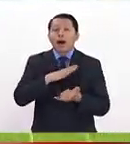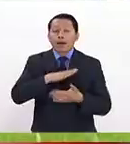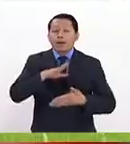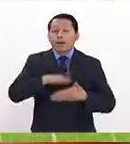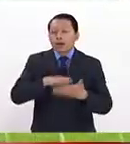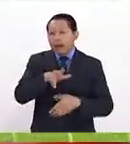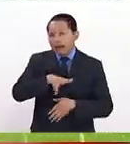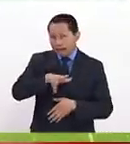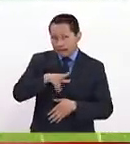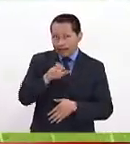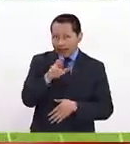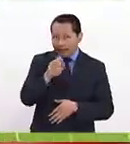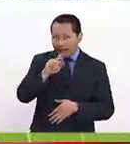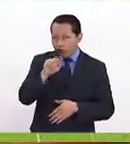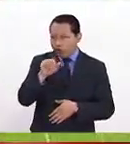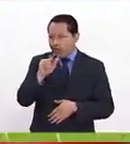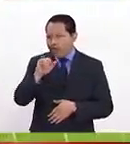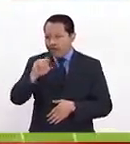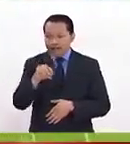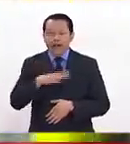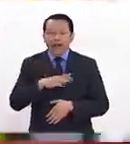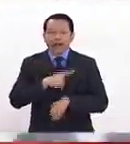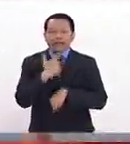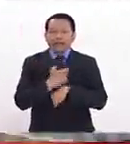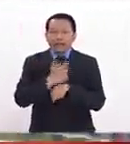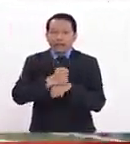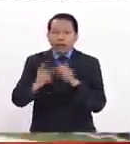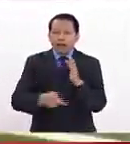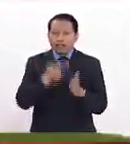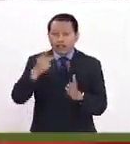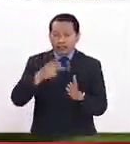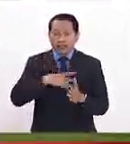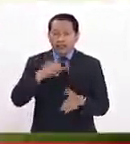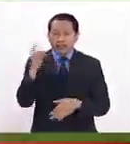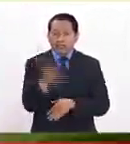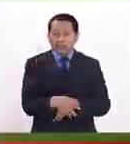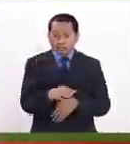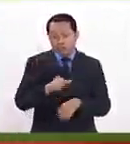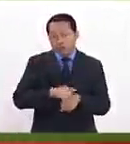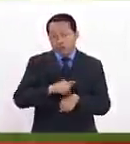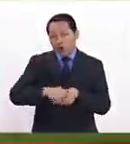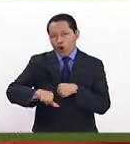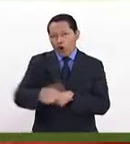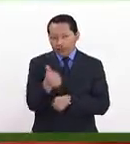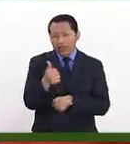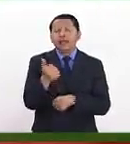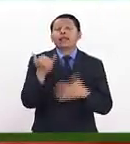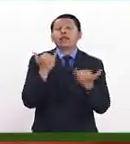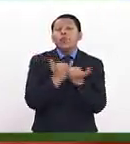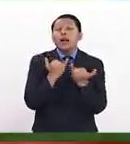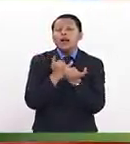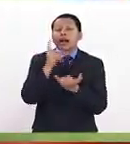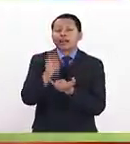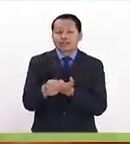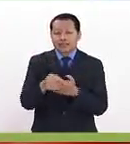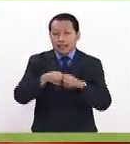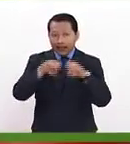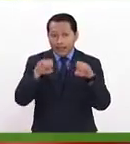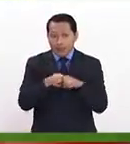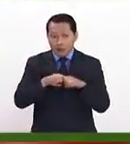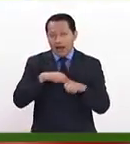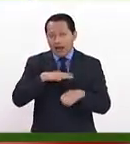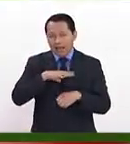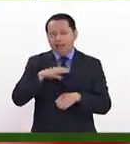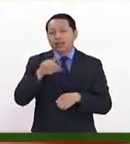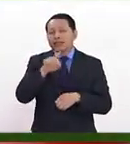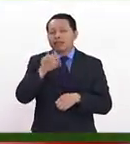por Ernesto Valverde logró vencer por séptima ocasión en los últimos 10 encuentros al once madridista. Aunado a ello, el equipo comandado por Zinedine